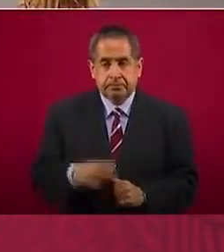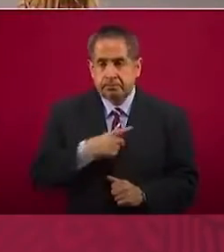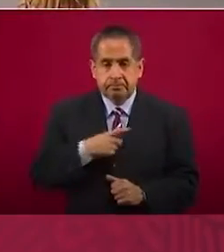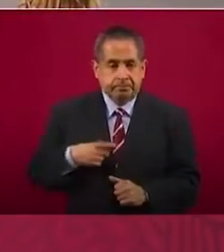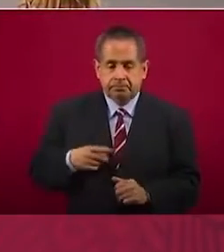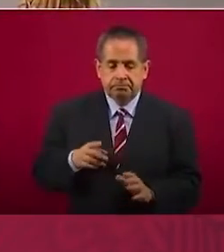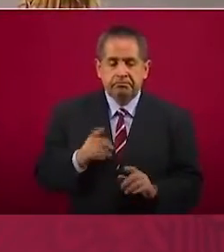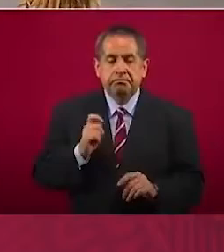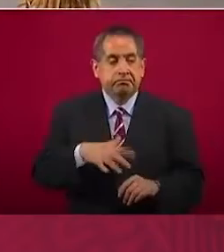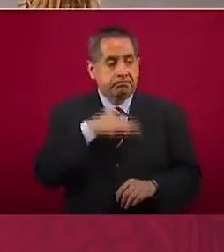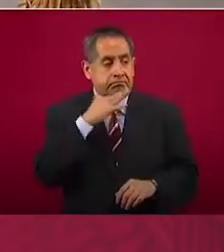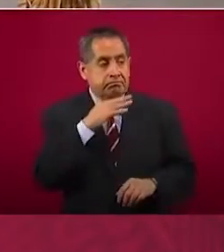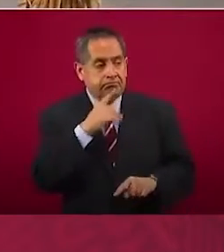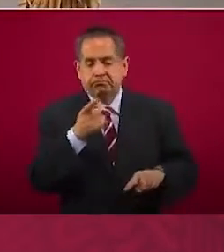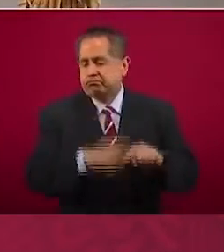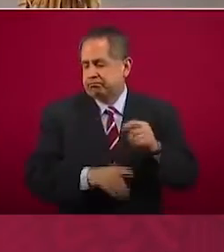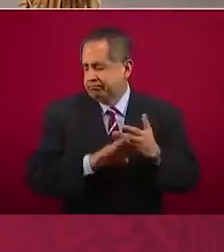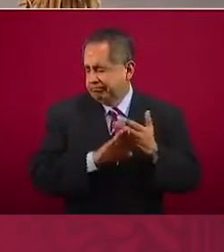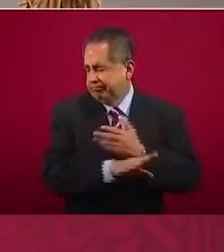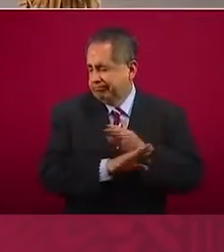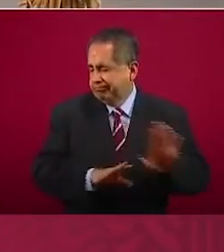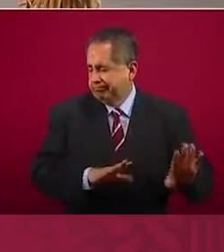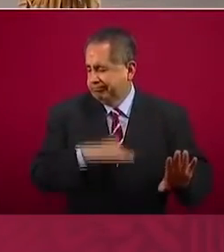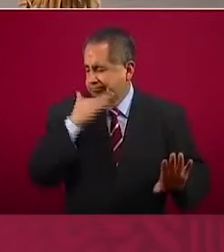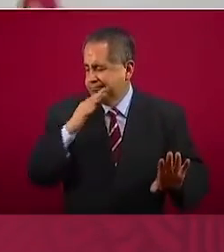evitar la corrupción,